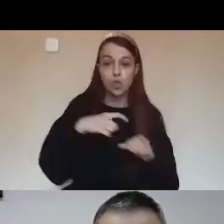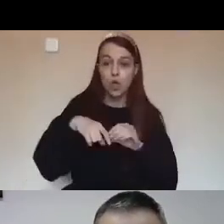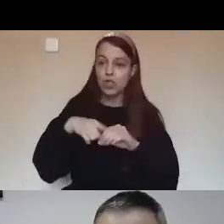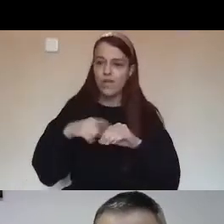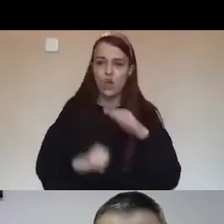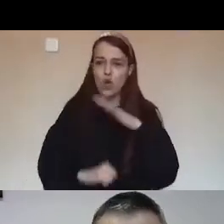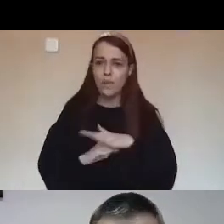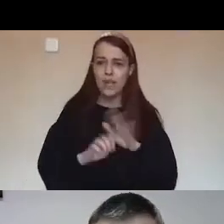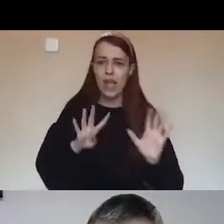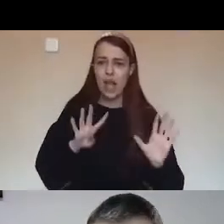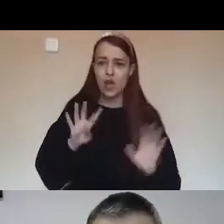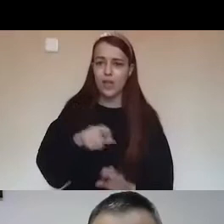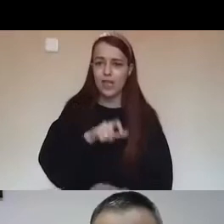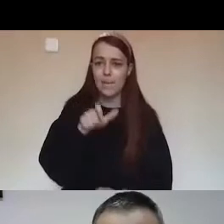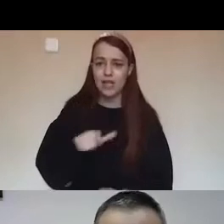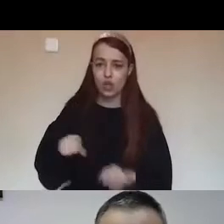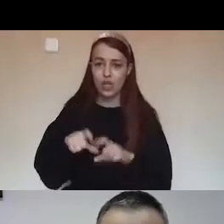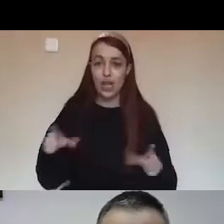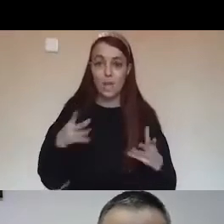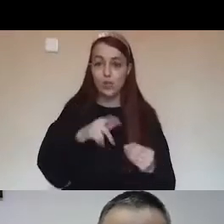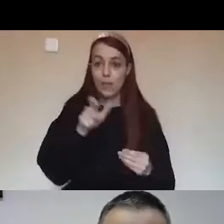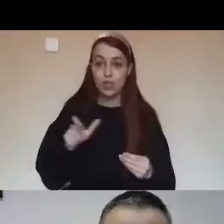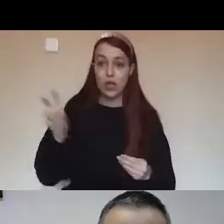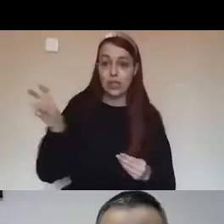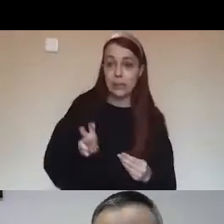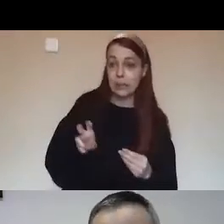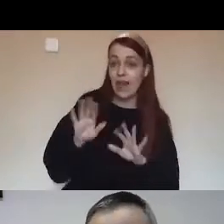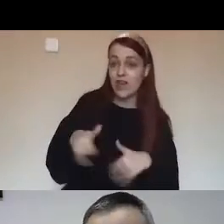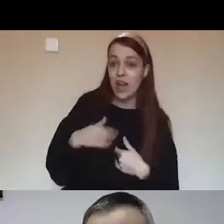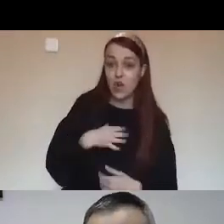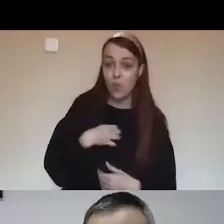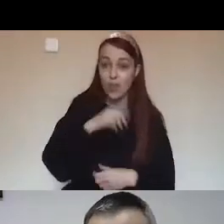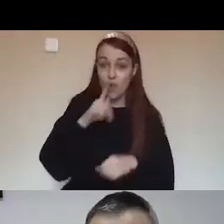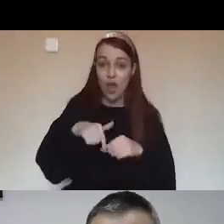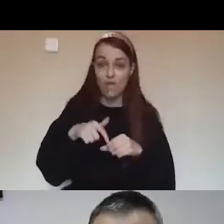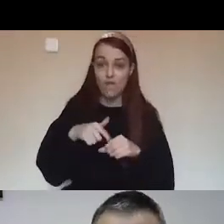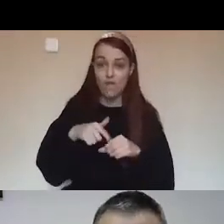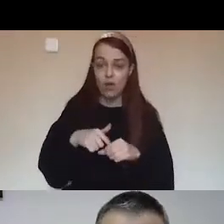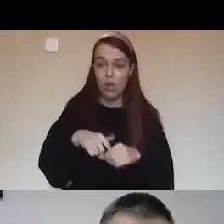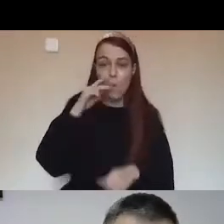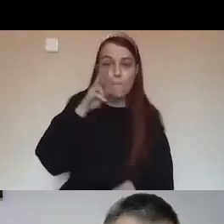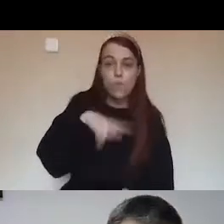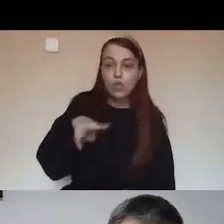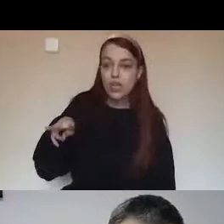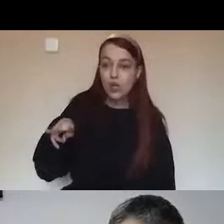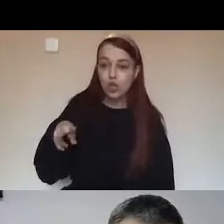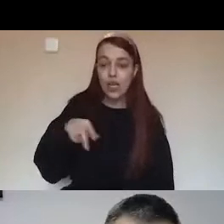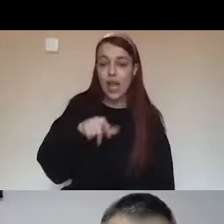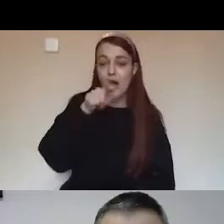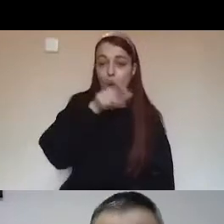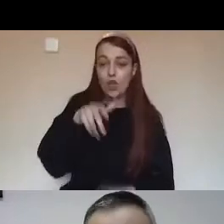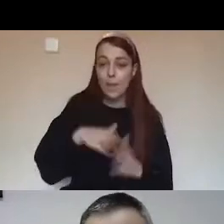personas de la sala, se quedó mucha gente que no lo pudo hacer y vinieron profesionales de 28 museos de toda la Comunidad